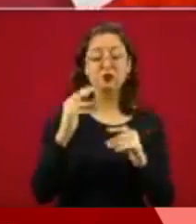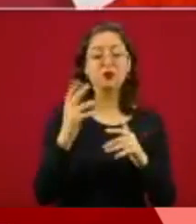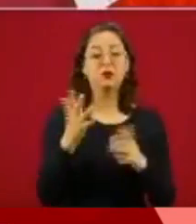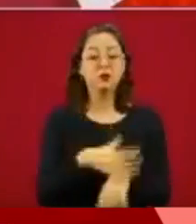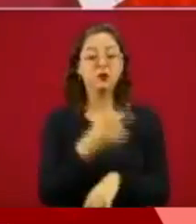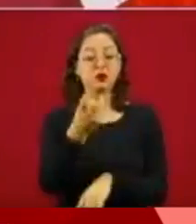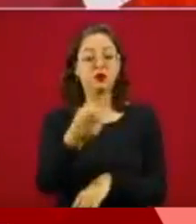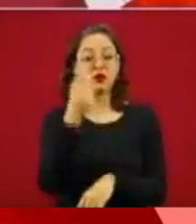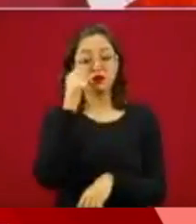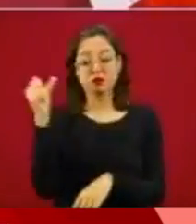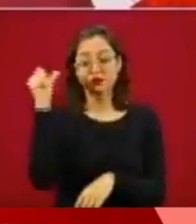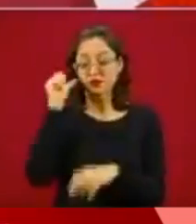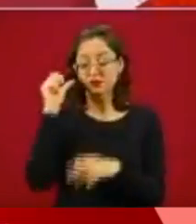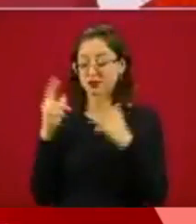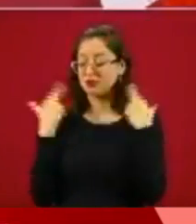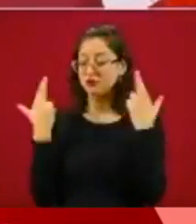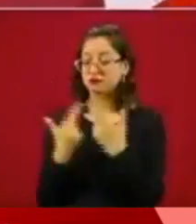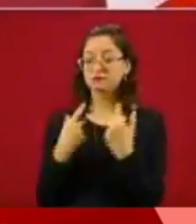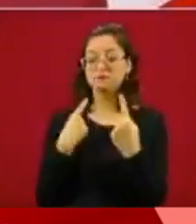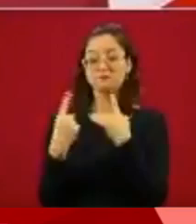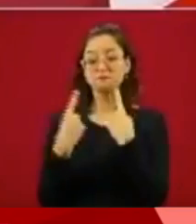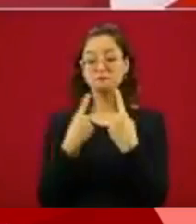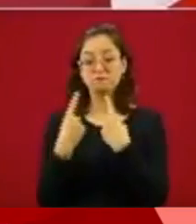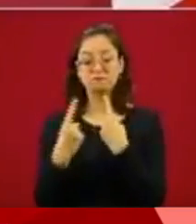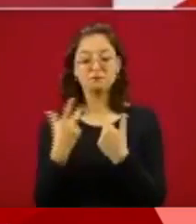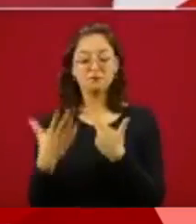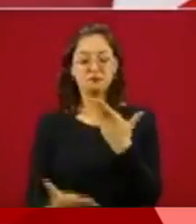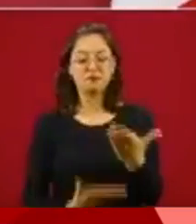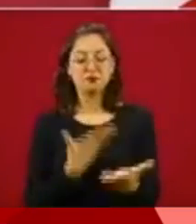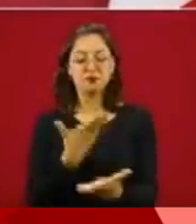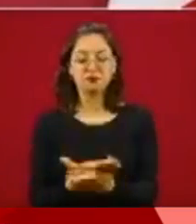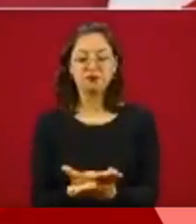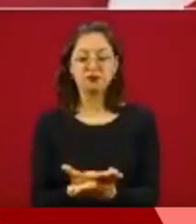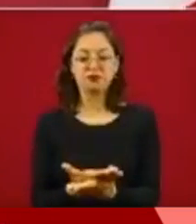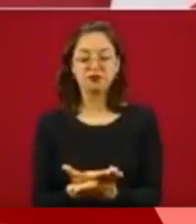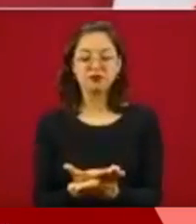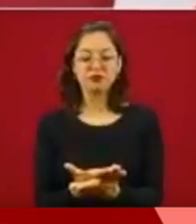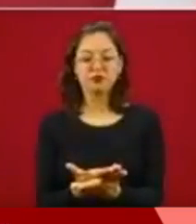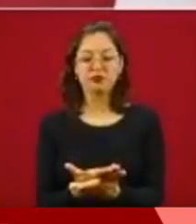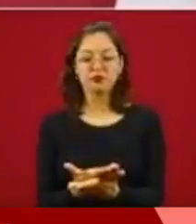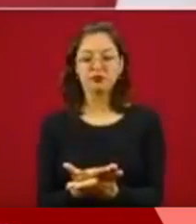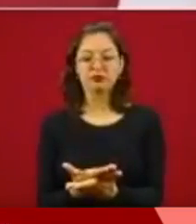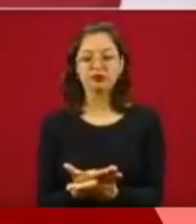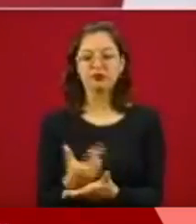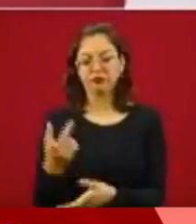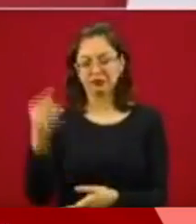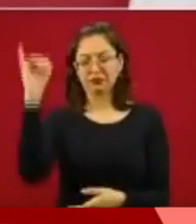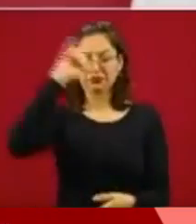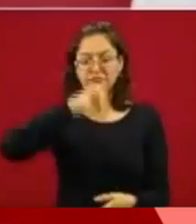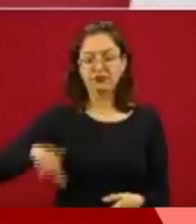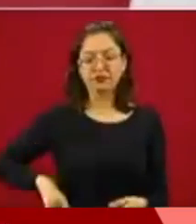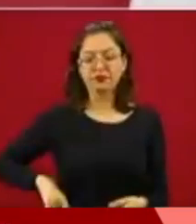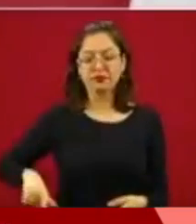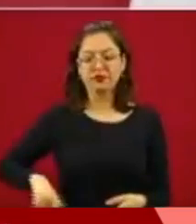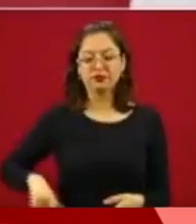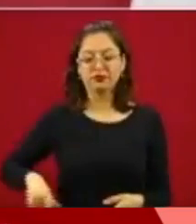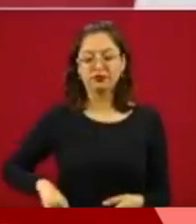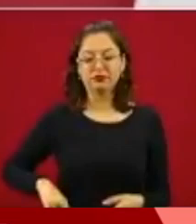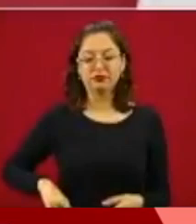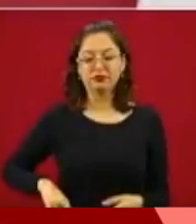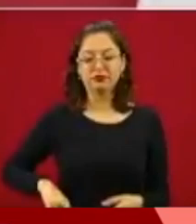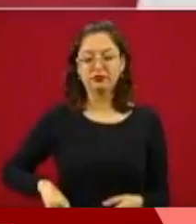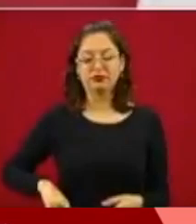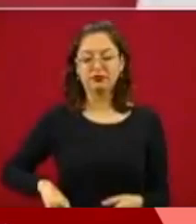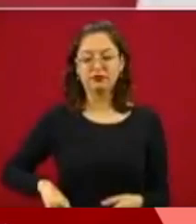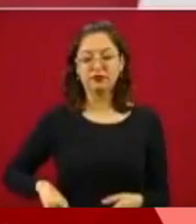reunimos y apoyamos la propuesta de la jefa de gobierno